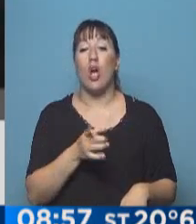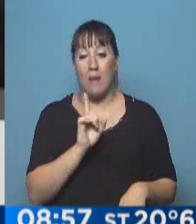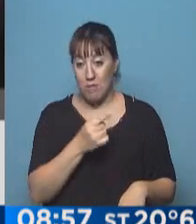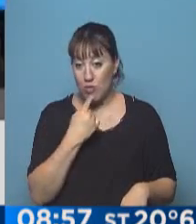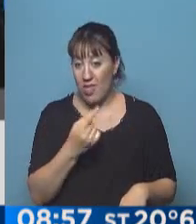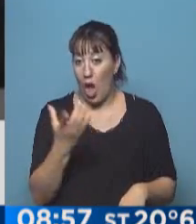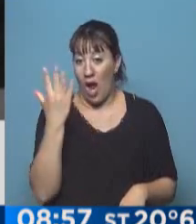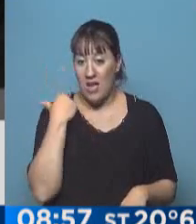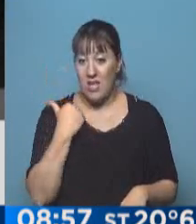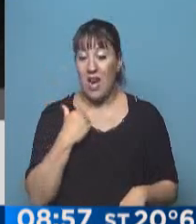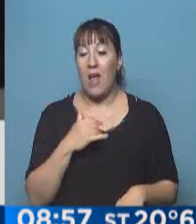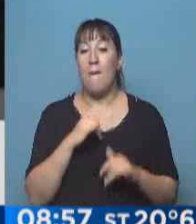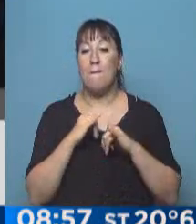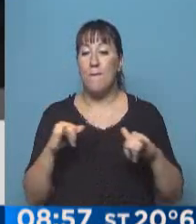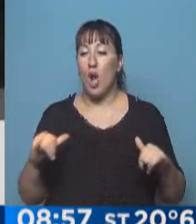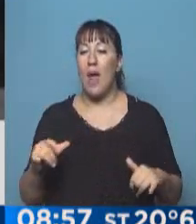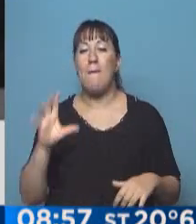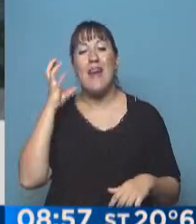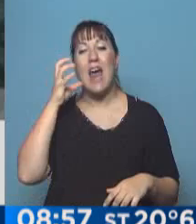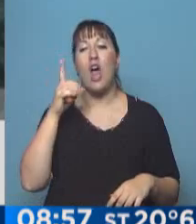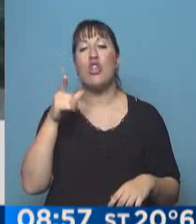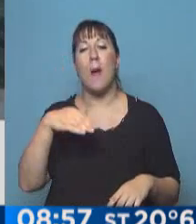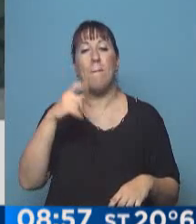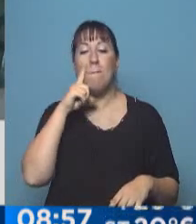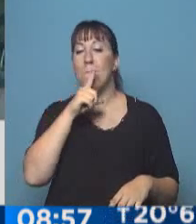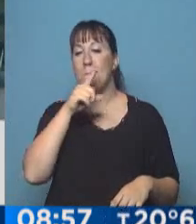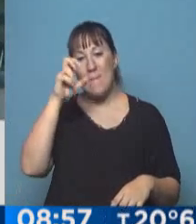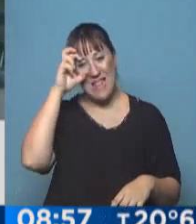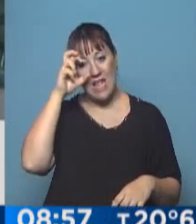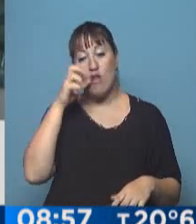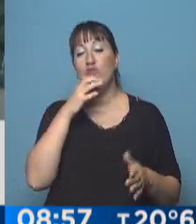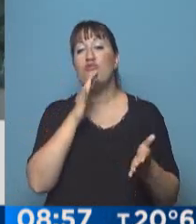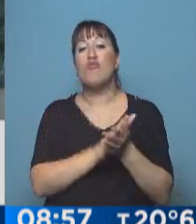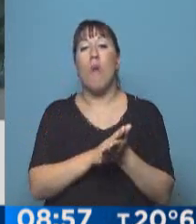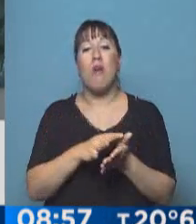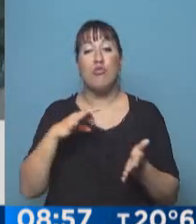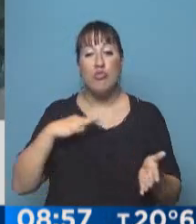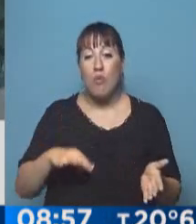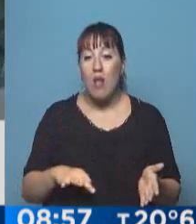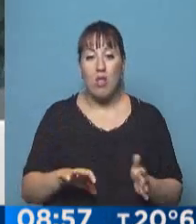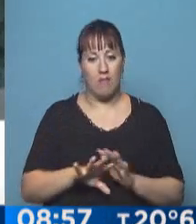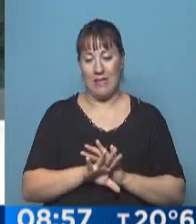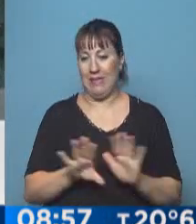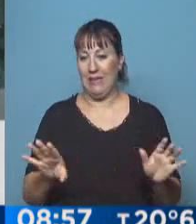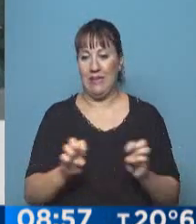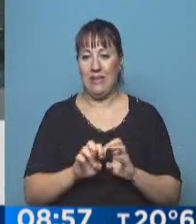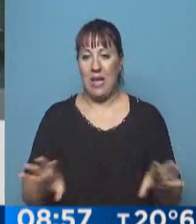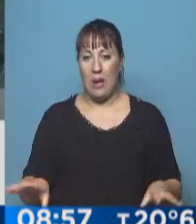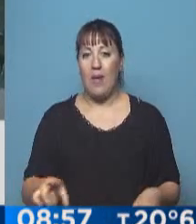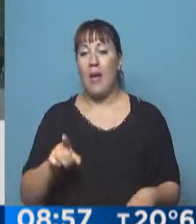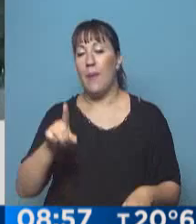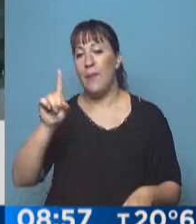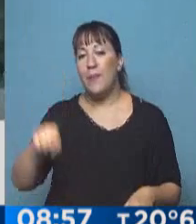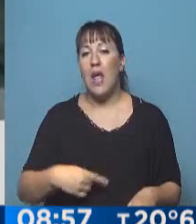dijo ayer en el programa de Longobardi en Radio Mitre, el impacto que tendría sobre los salarios reales sería tremendo y esto